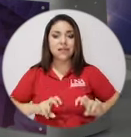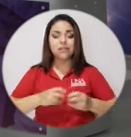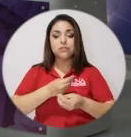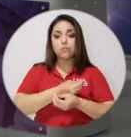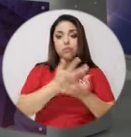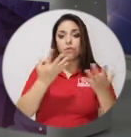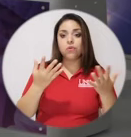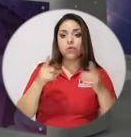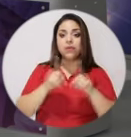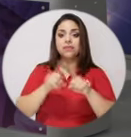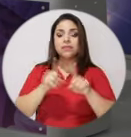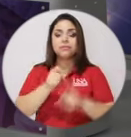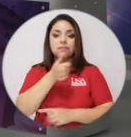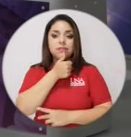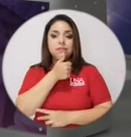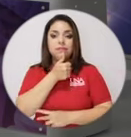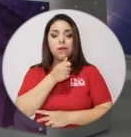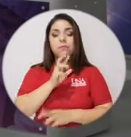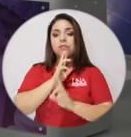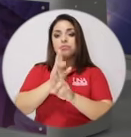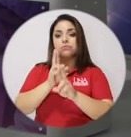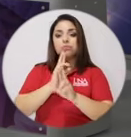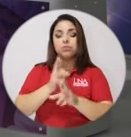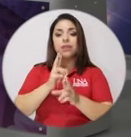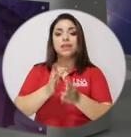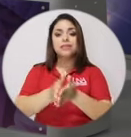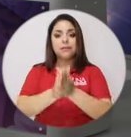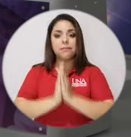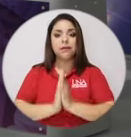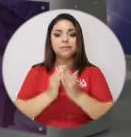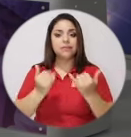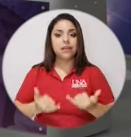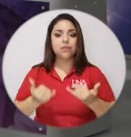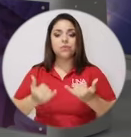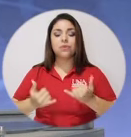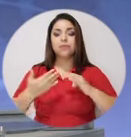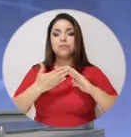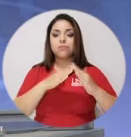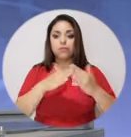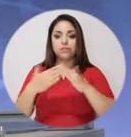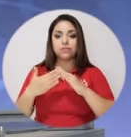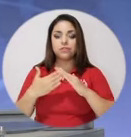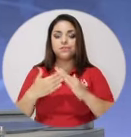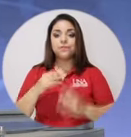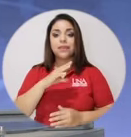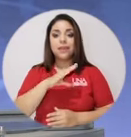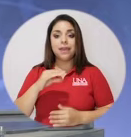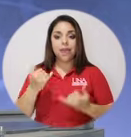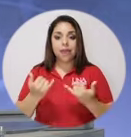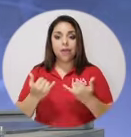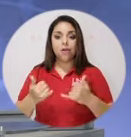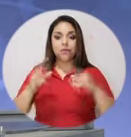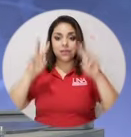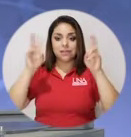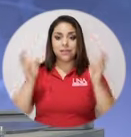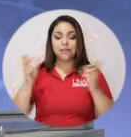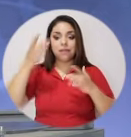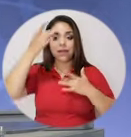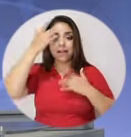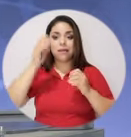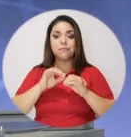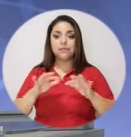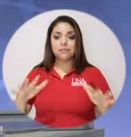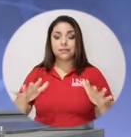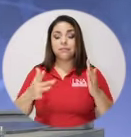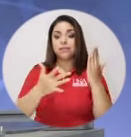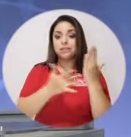lo privado para responder a las demandas actuales de la población. Y con el tema de ahora, ¿verdad?, de